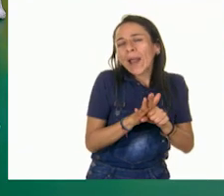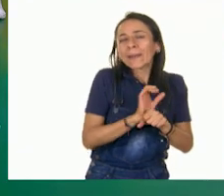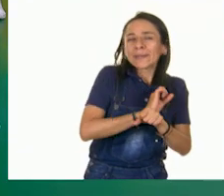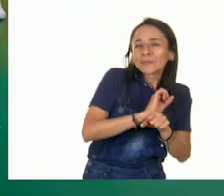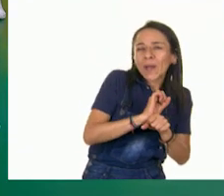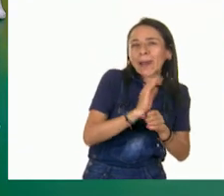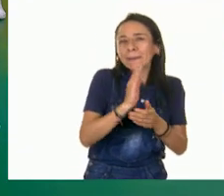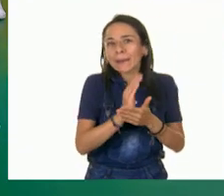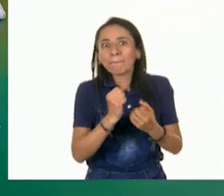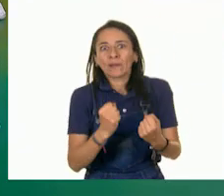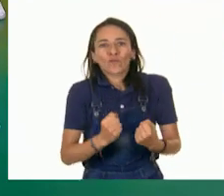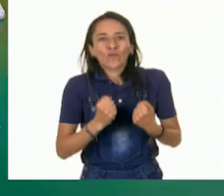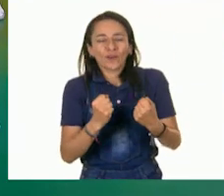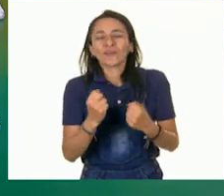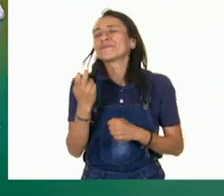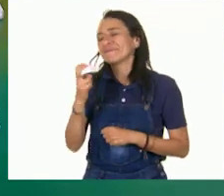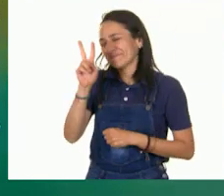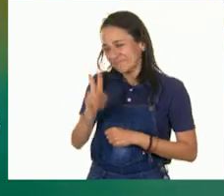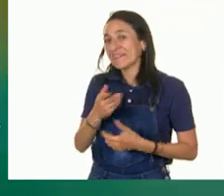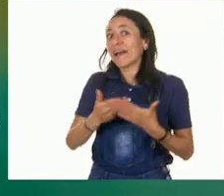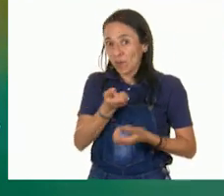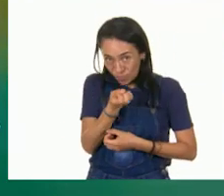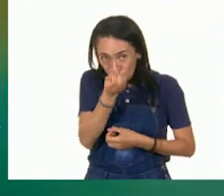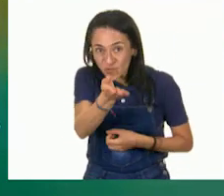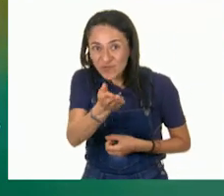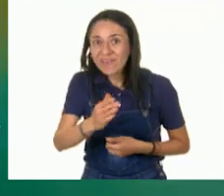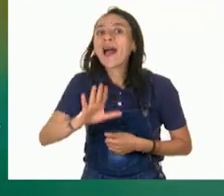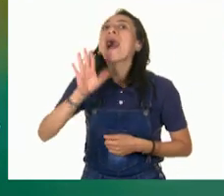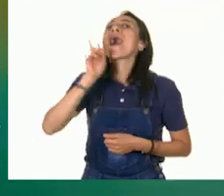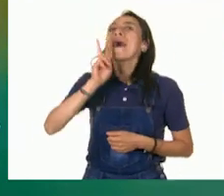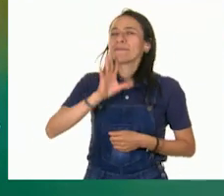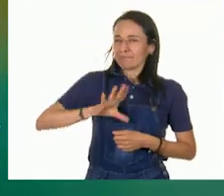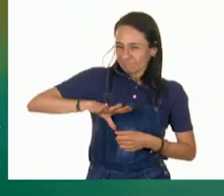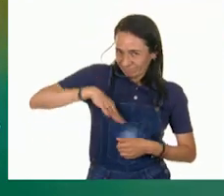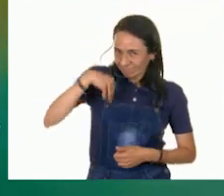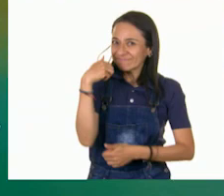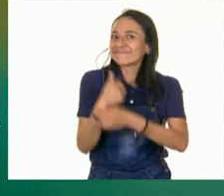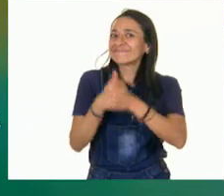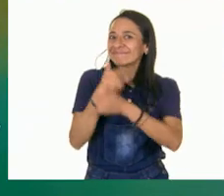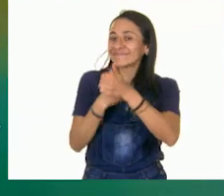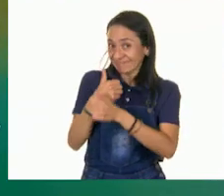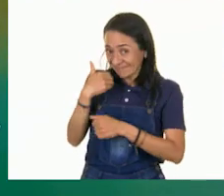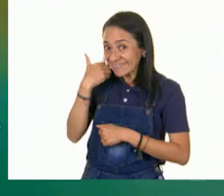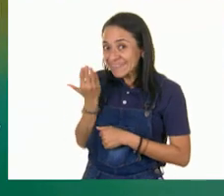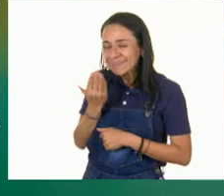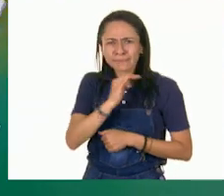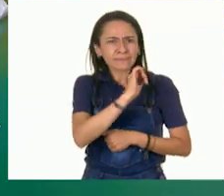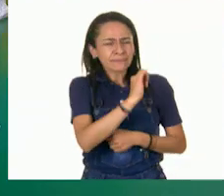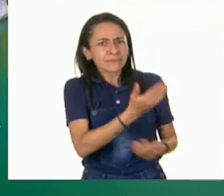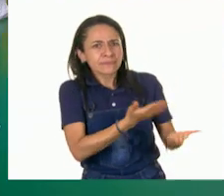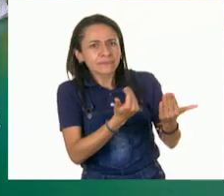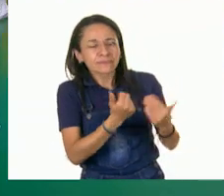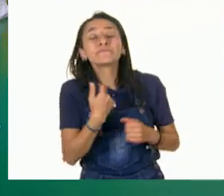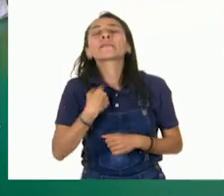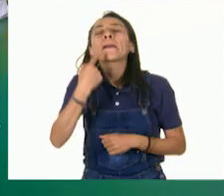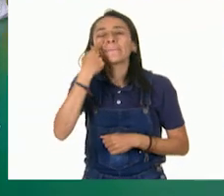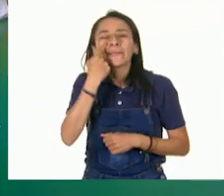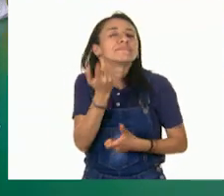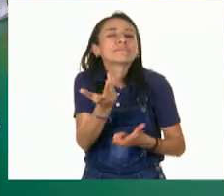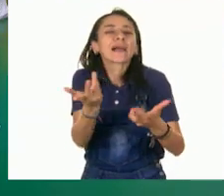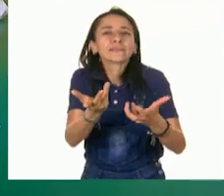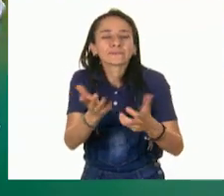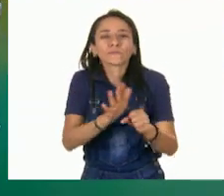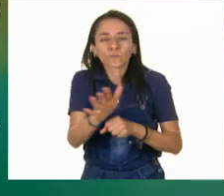reto. ¿Sí? ¿Te parece? Muy bien. Mira, el reto es muy sencillo. Como de lo que se trata es que distingamos